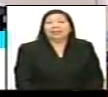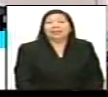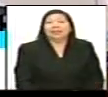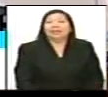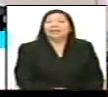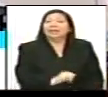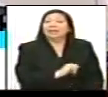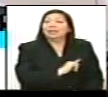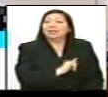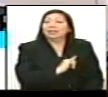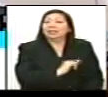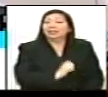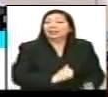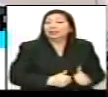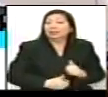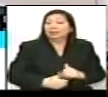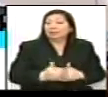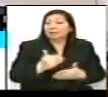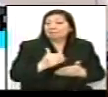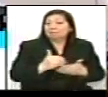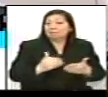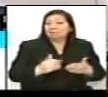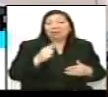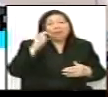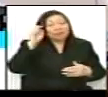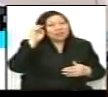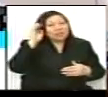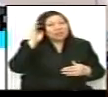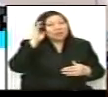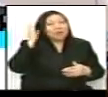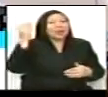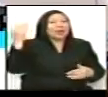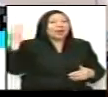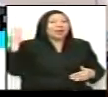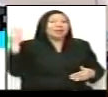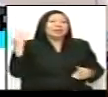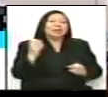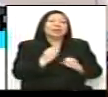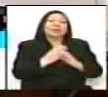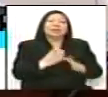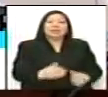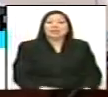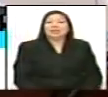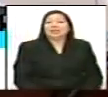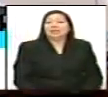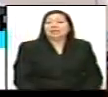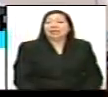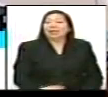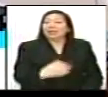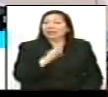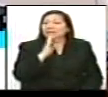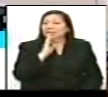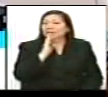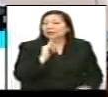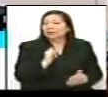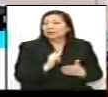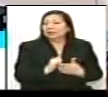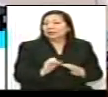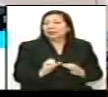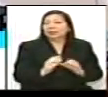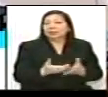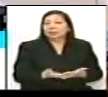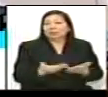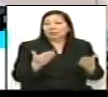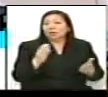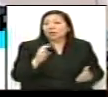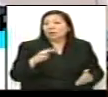la institución que se ha reformado menos desde la caída del fujimorismo. Hace algunos días Giovanni Priori comentaba en una entrevista que yo le hacía en El